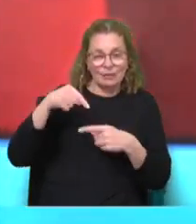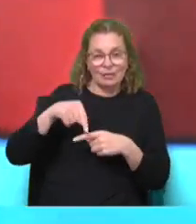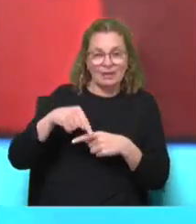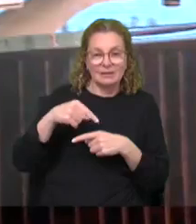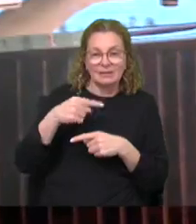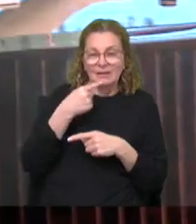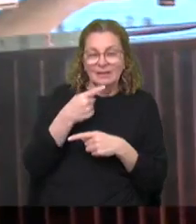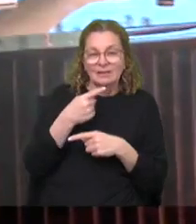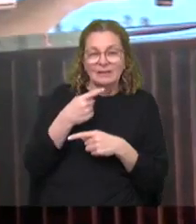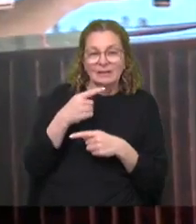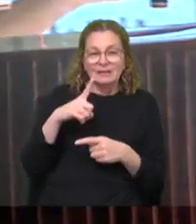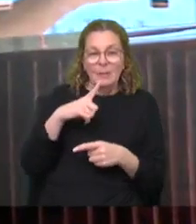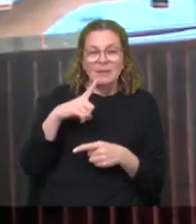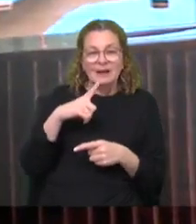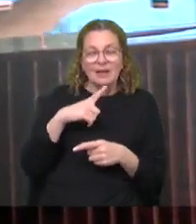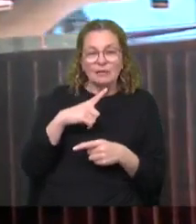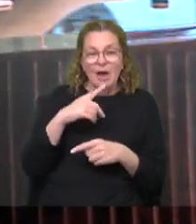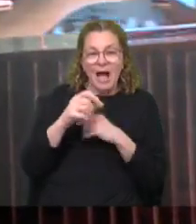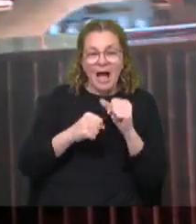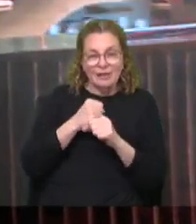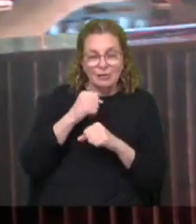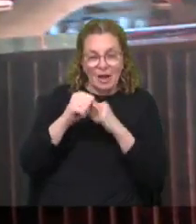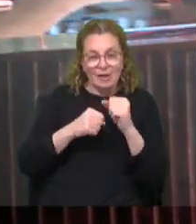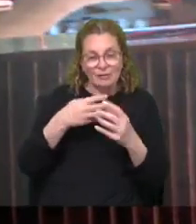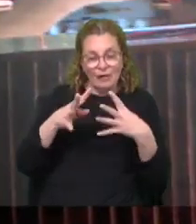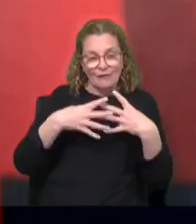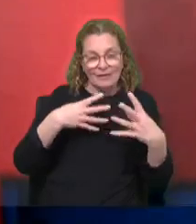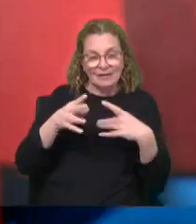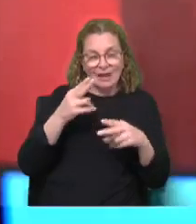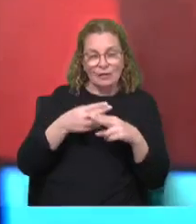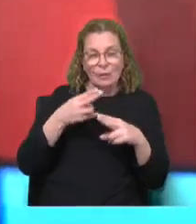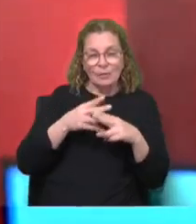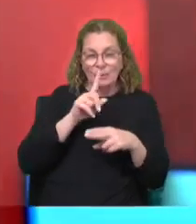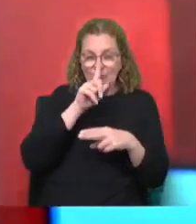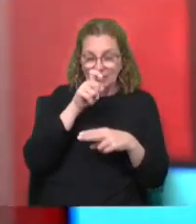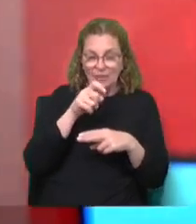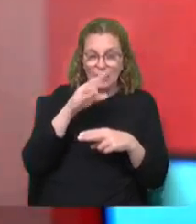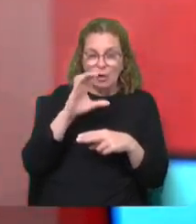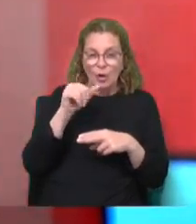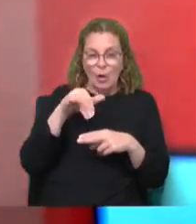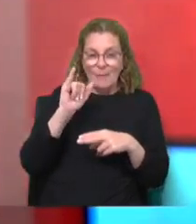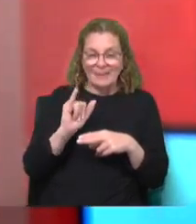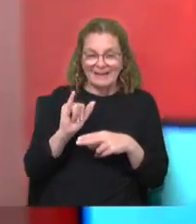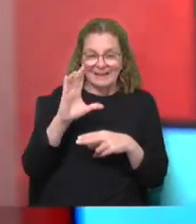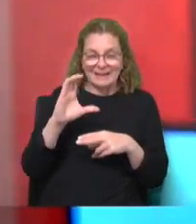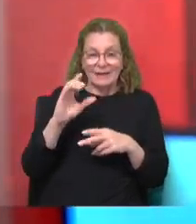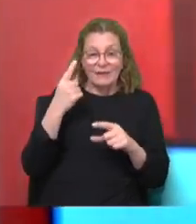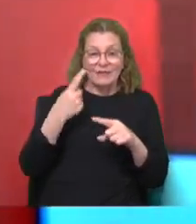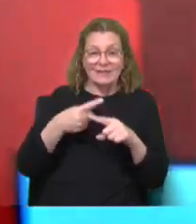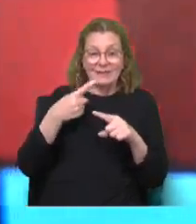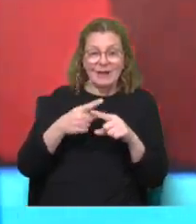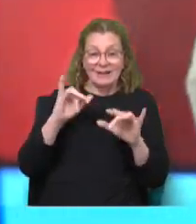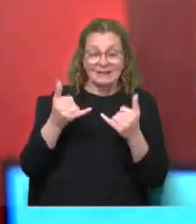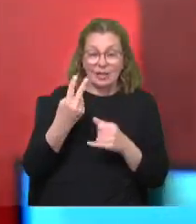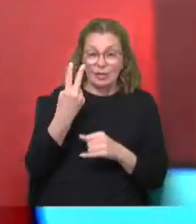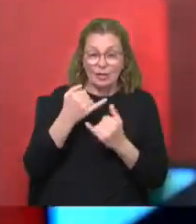2002, que se está esperando cada año, esta feria llamada Montevideo Comics, este festival que ahora ya son